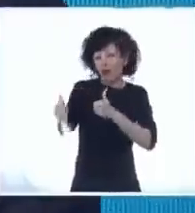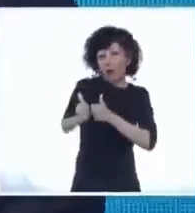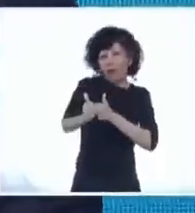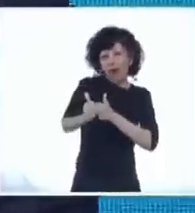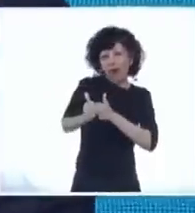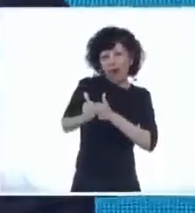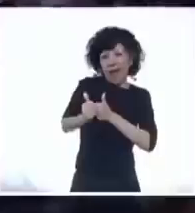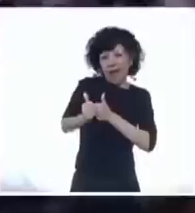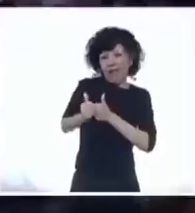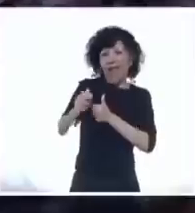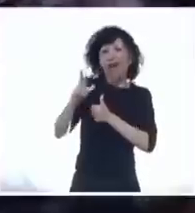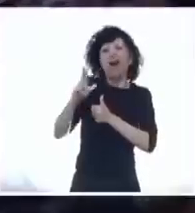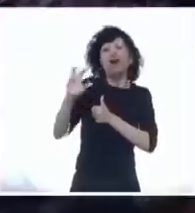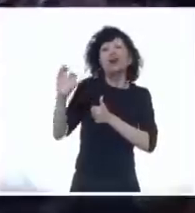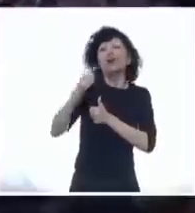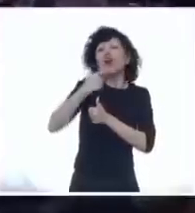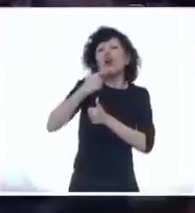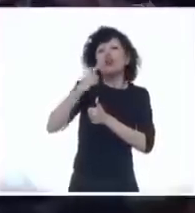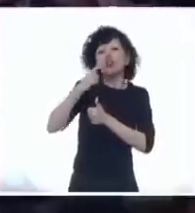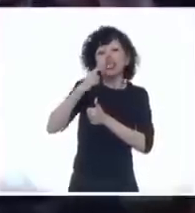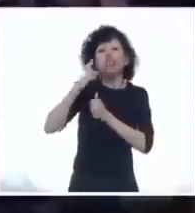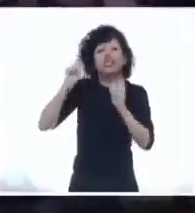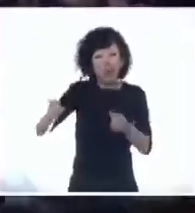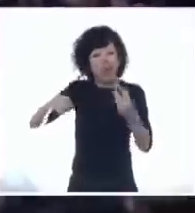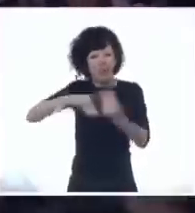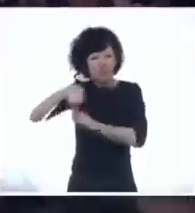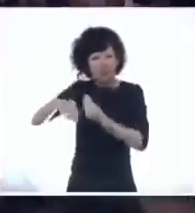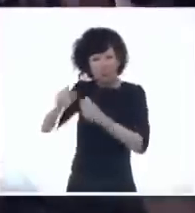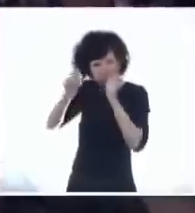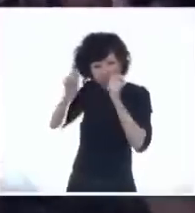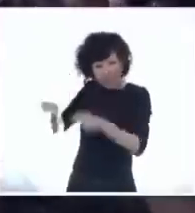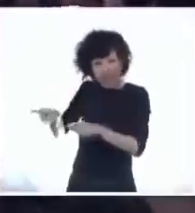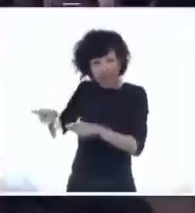Rossi, con su familia, que me acompañen.